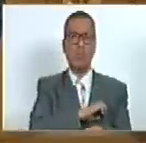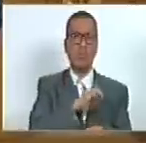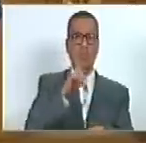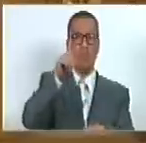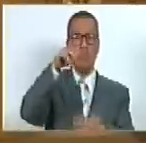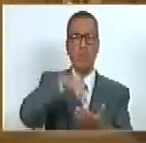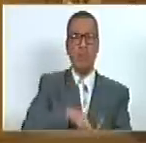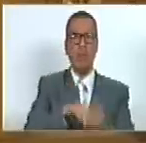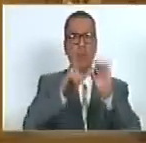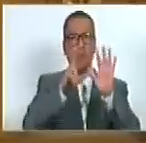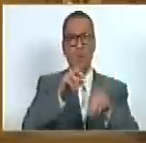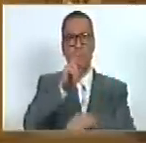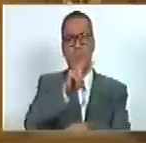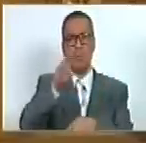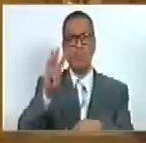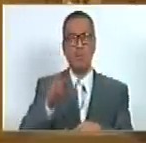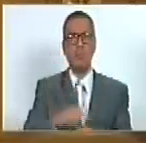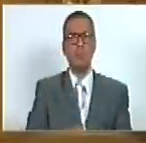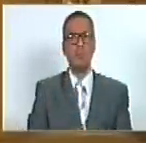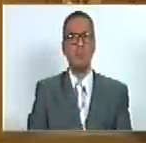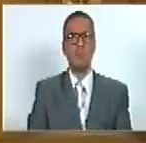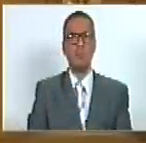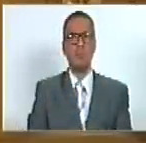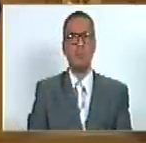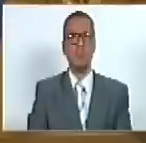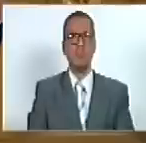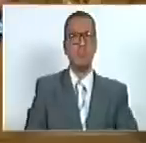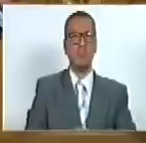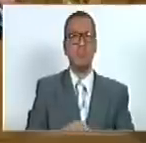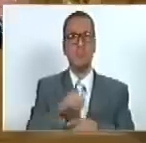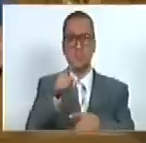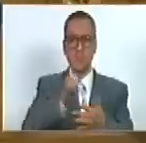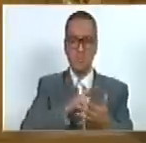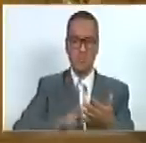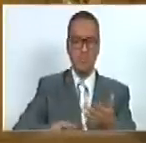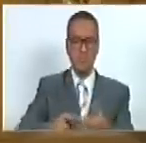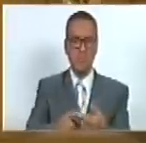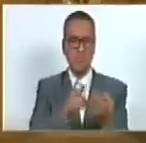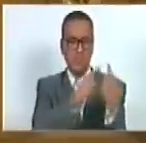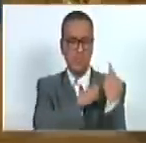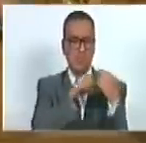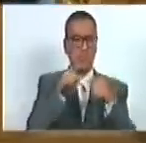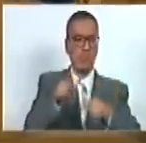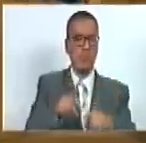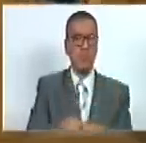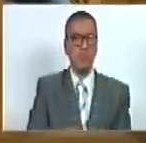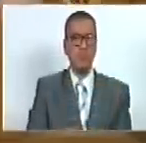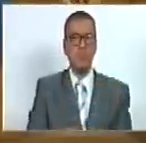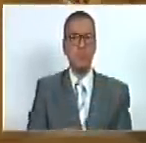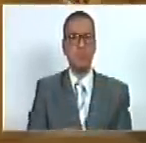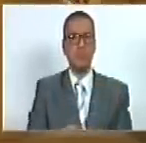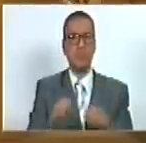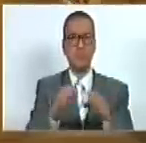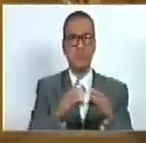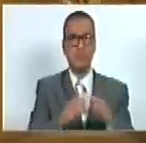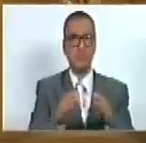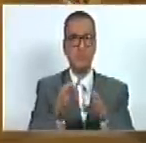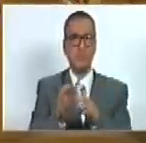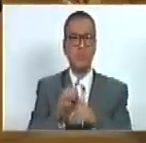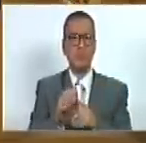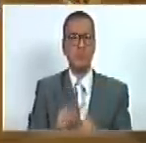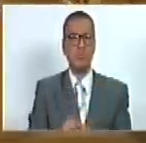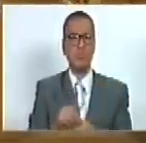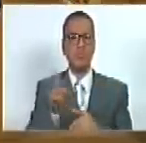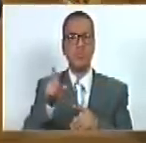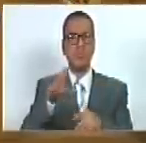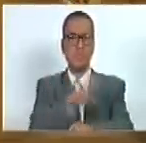enero de 1824. Hemos leído, en representación de la fracción parlamentaria